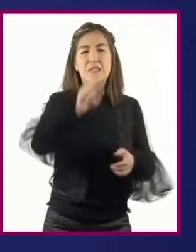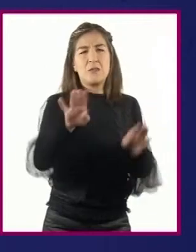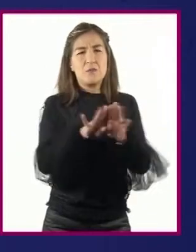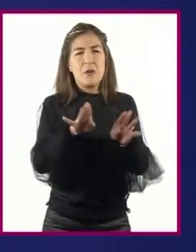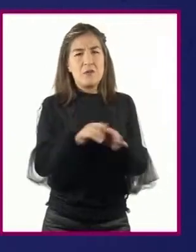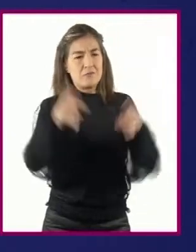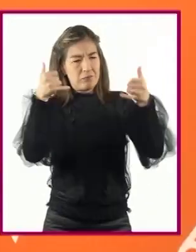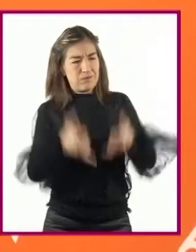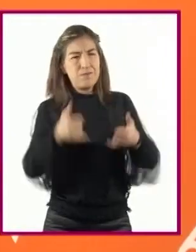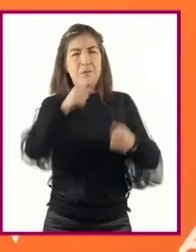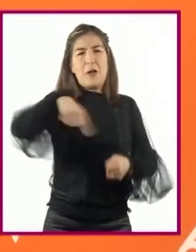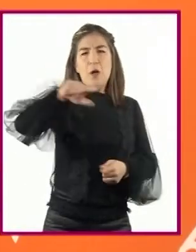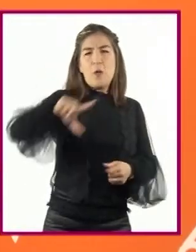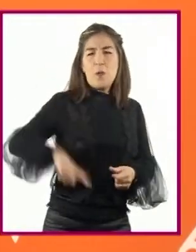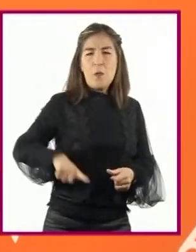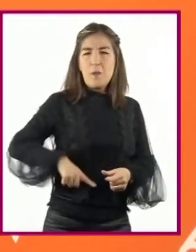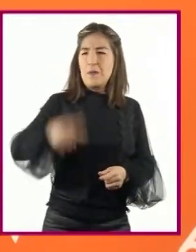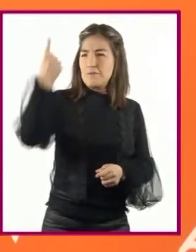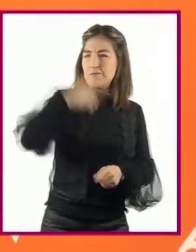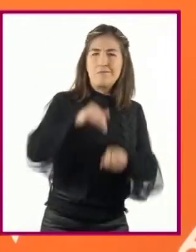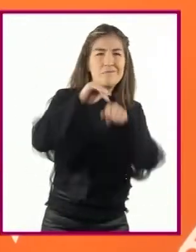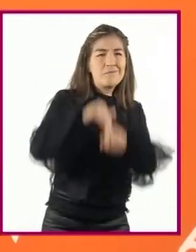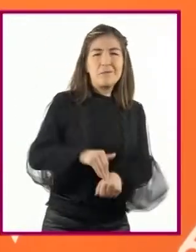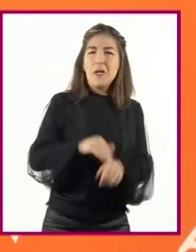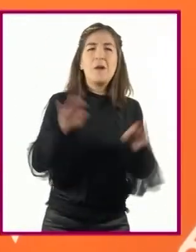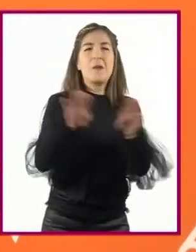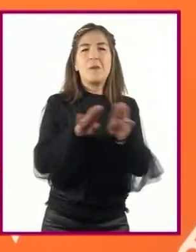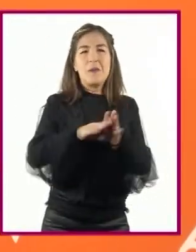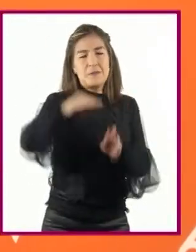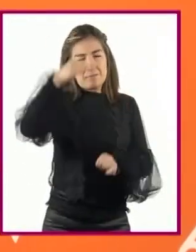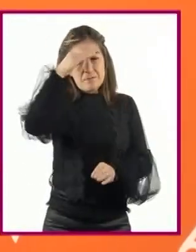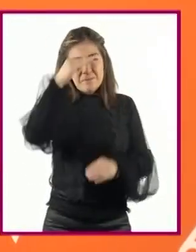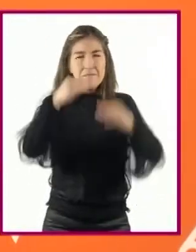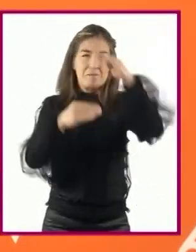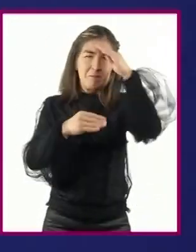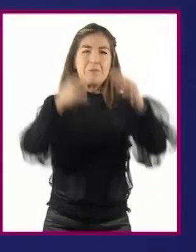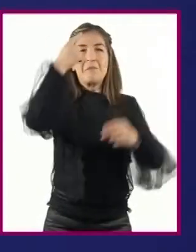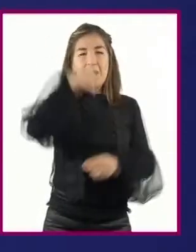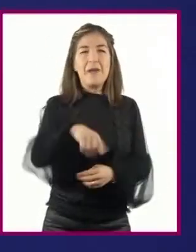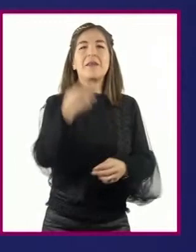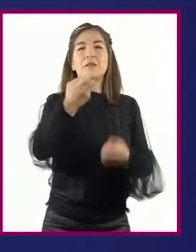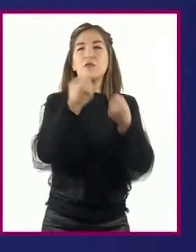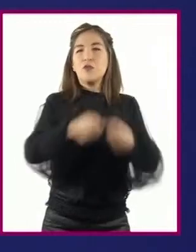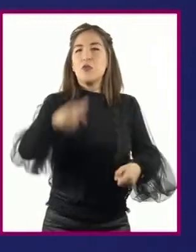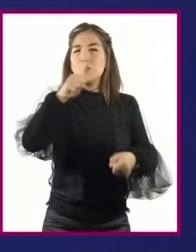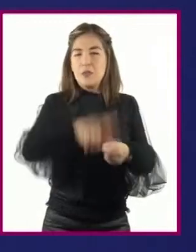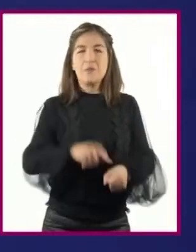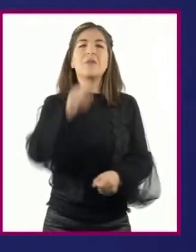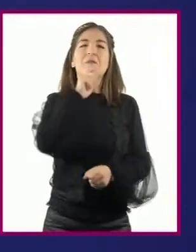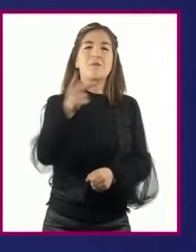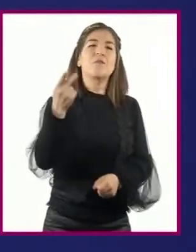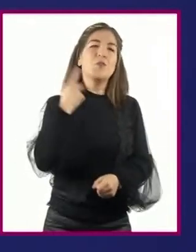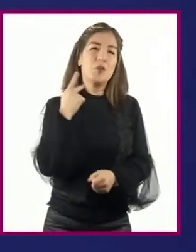sus gobernantes y se presta para todo tipo de reflexiones de tipo social y